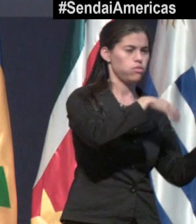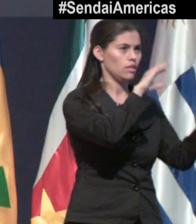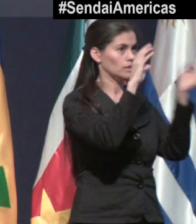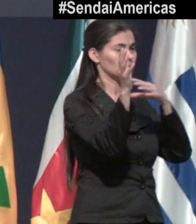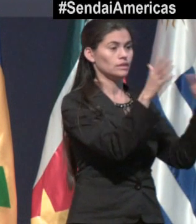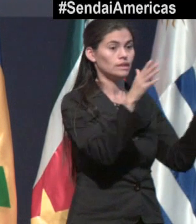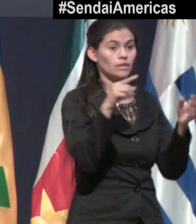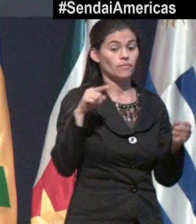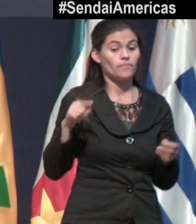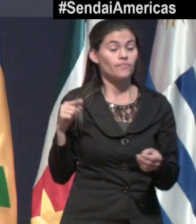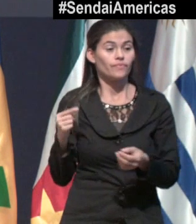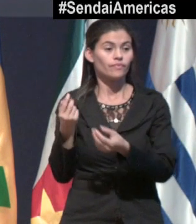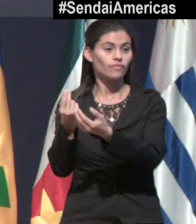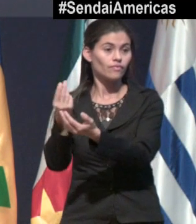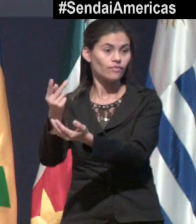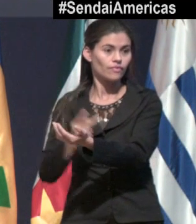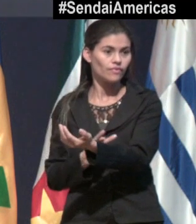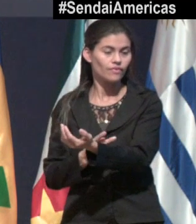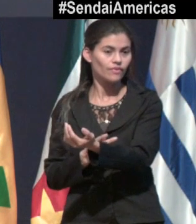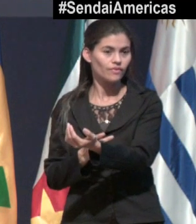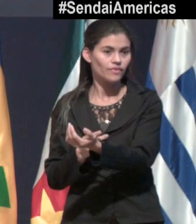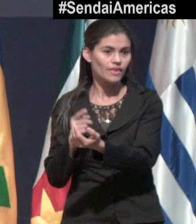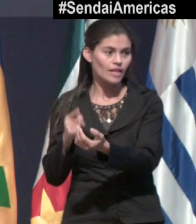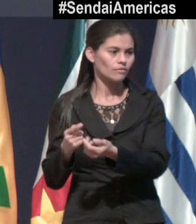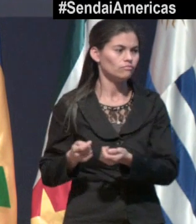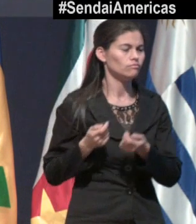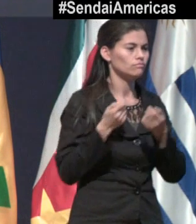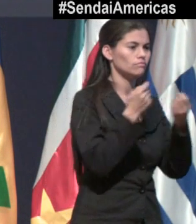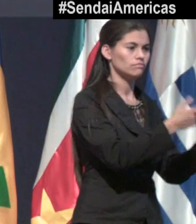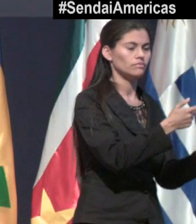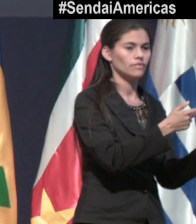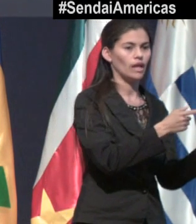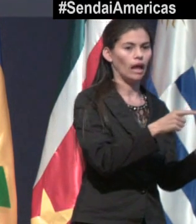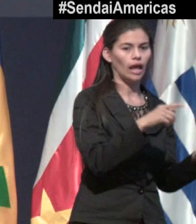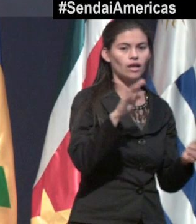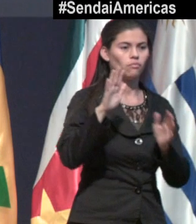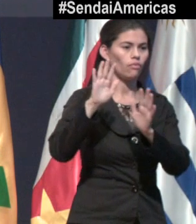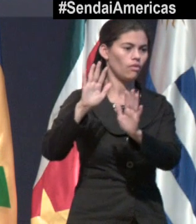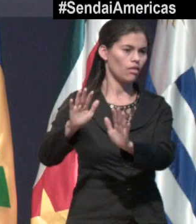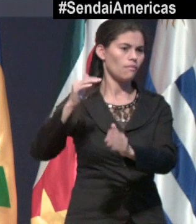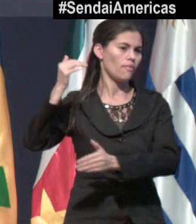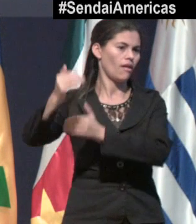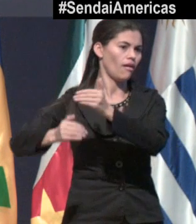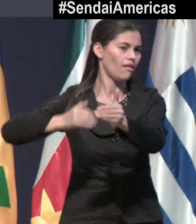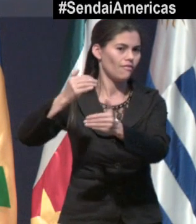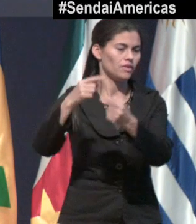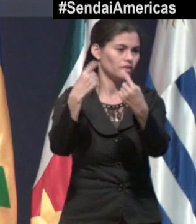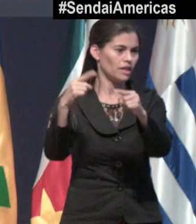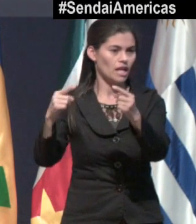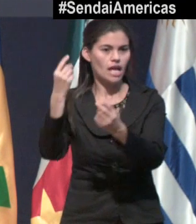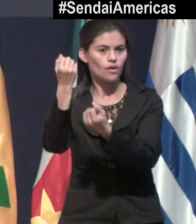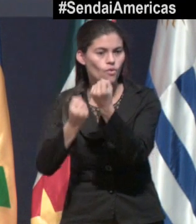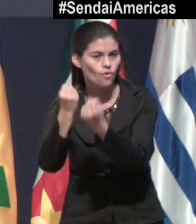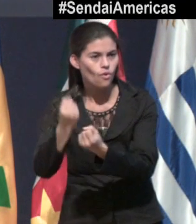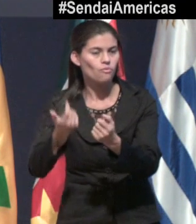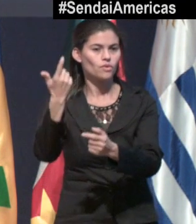son recursos que no estamos invirtiendo en desarrollo social o desarrollo económico